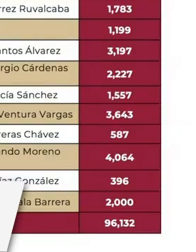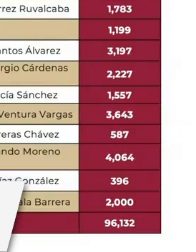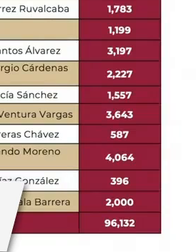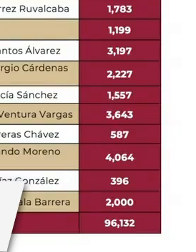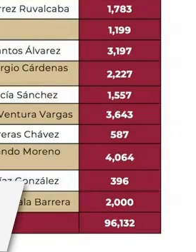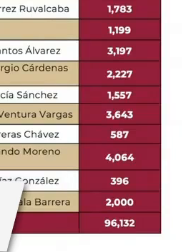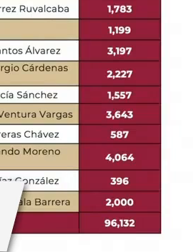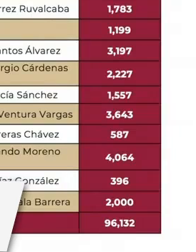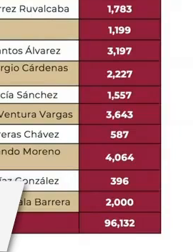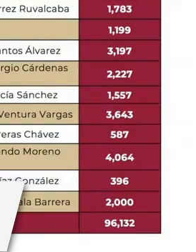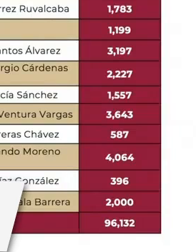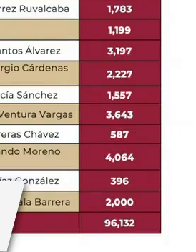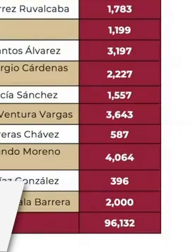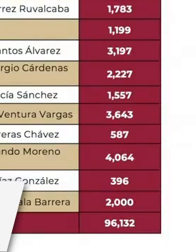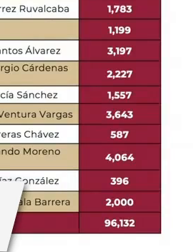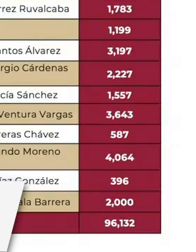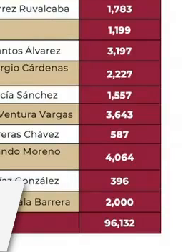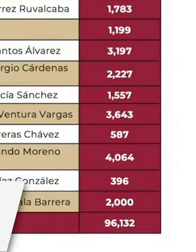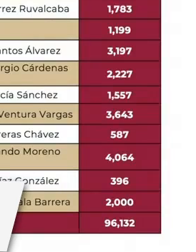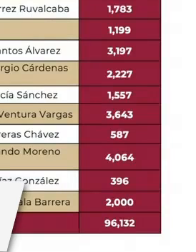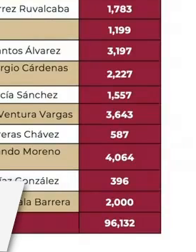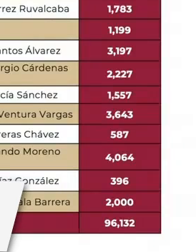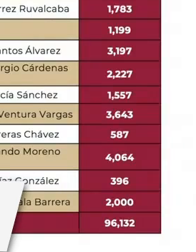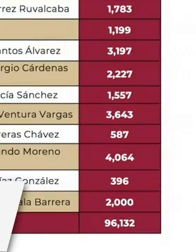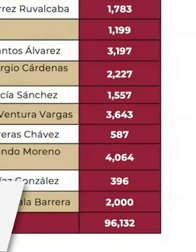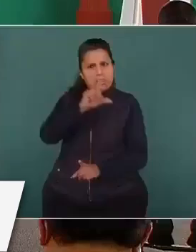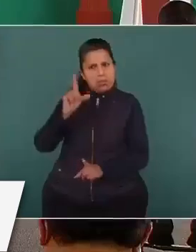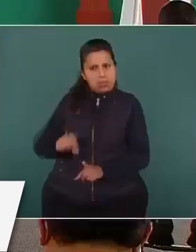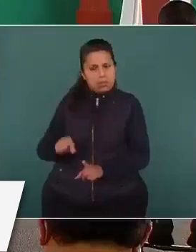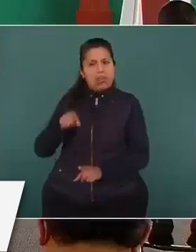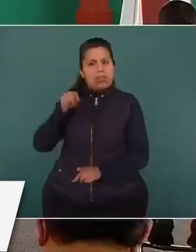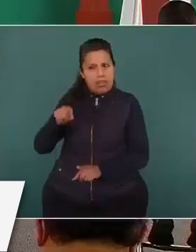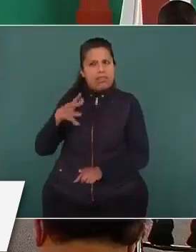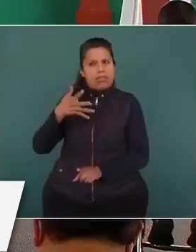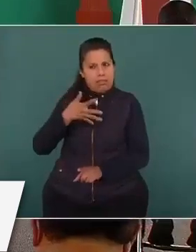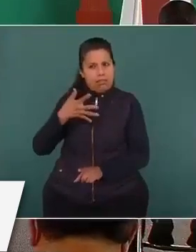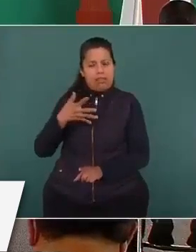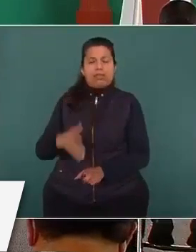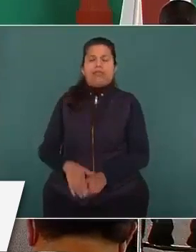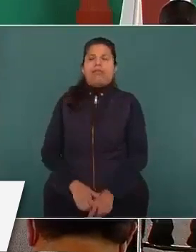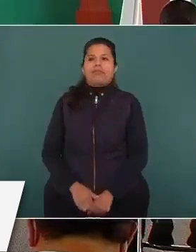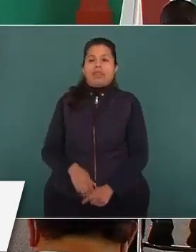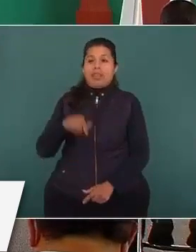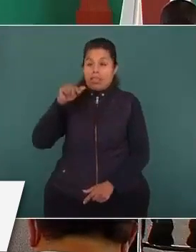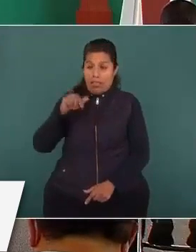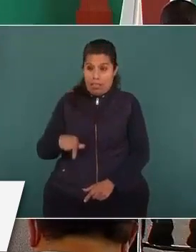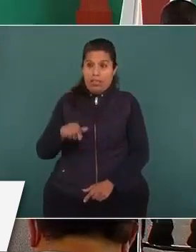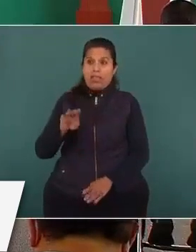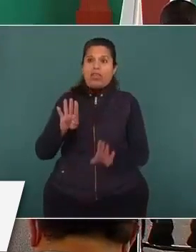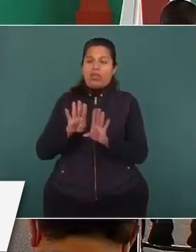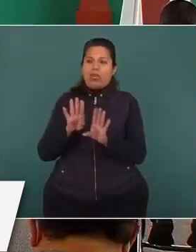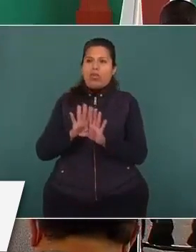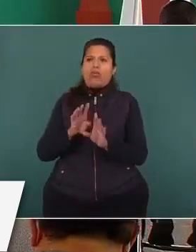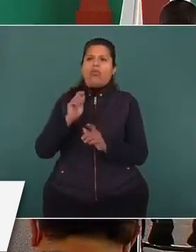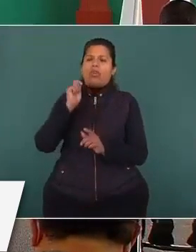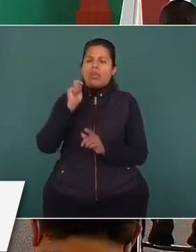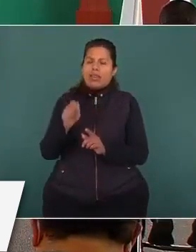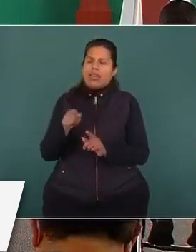desplegados dos mil elementos. Adelante. En cuanto al reclutamiento,